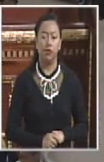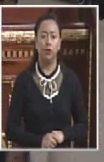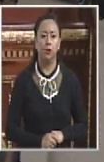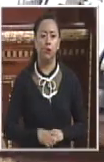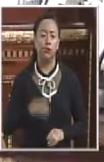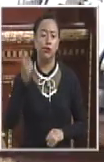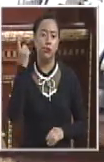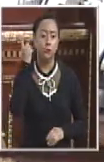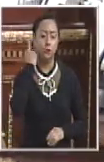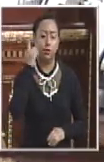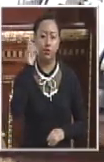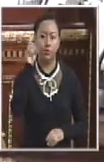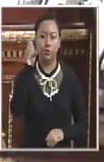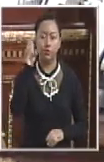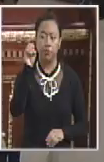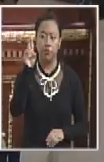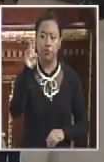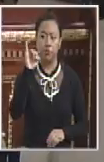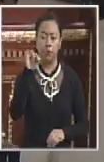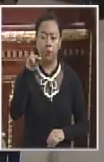Diputado Federico Dorin.